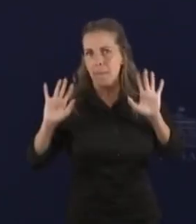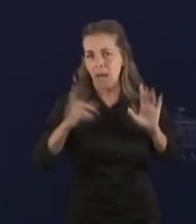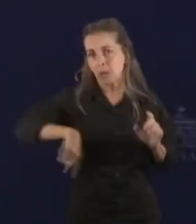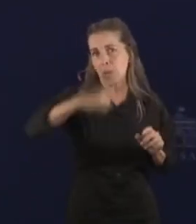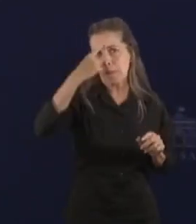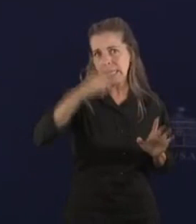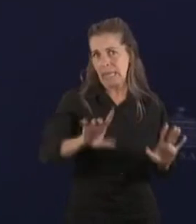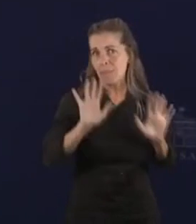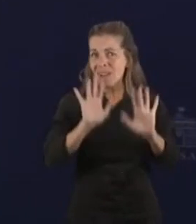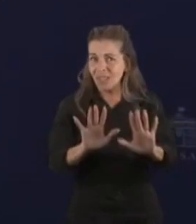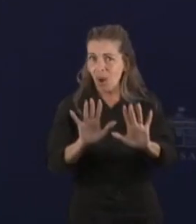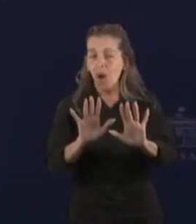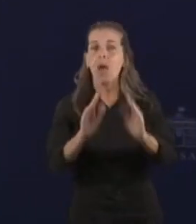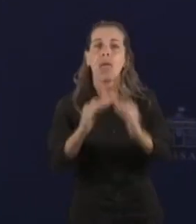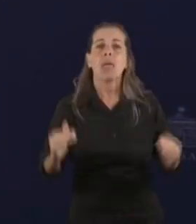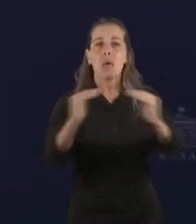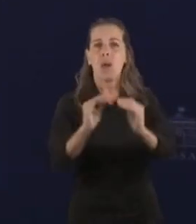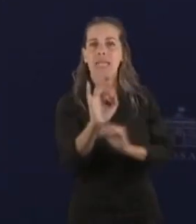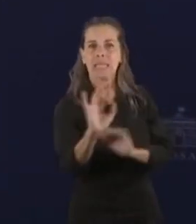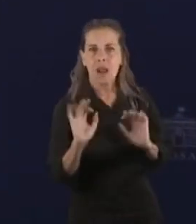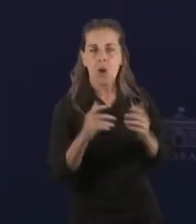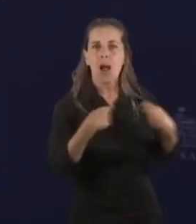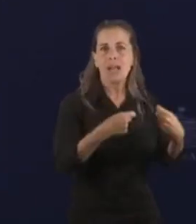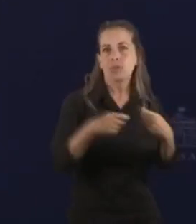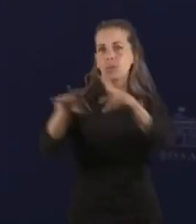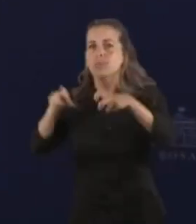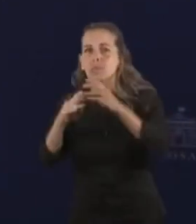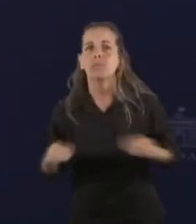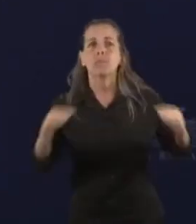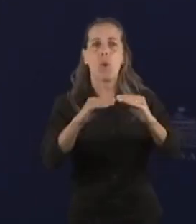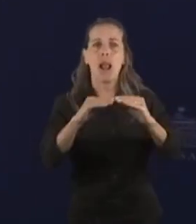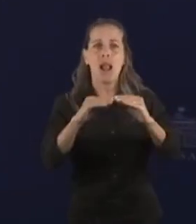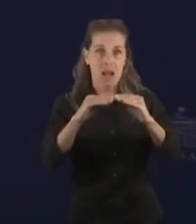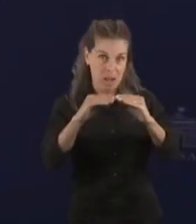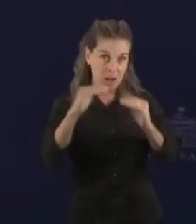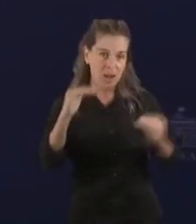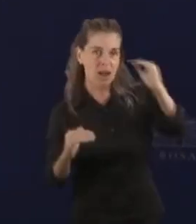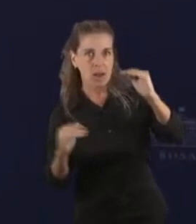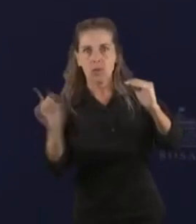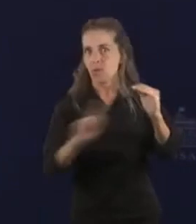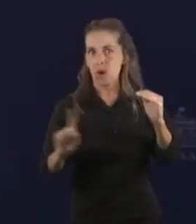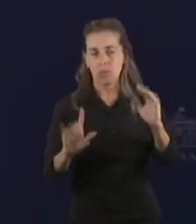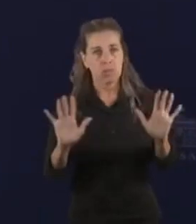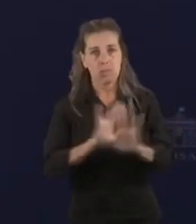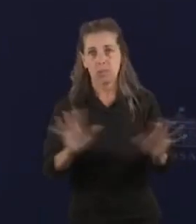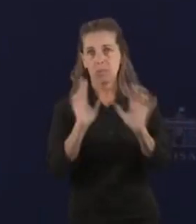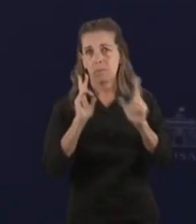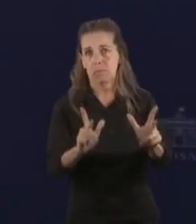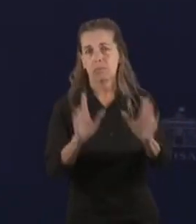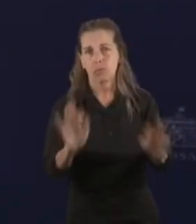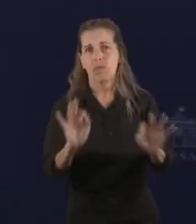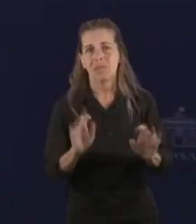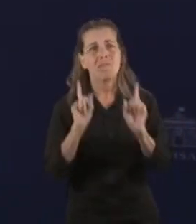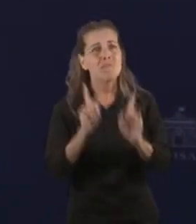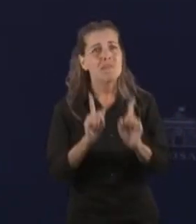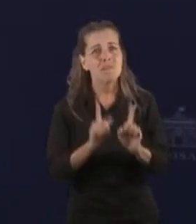déficit fiscal Así que se ajustará todo lo que se tenga que ajustar no no no no tengo mucho más para decir que eso que es lo mismo que vengo